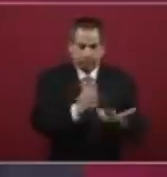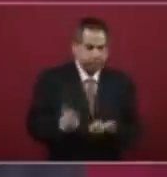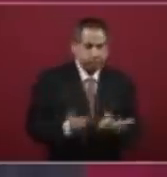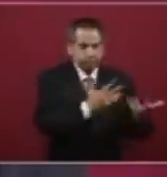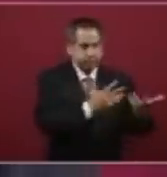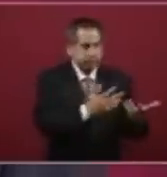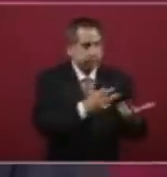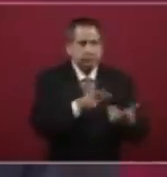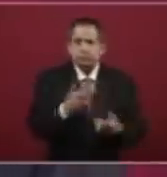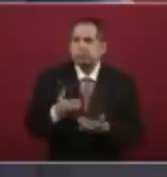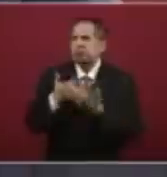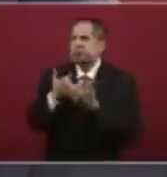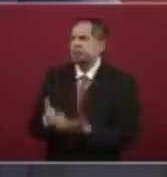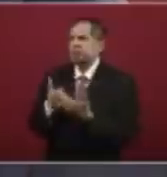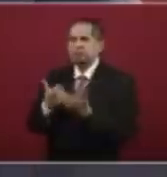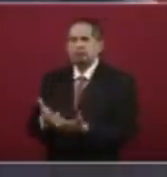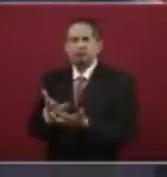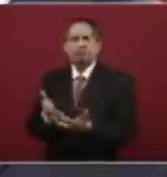dejan